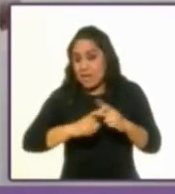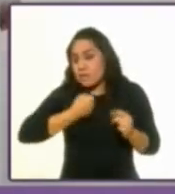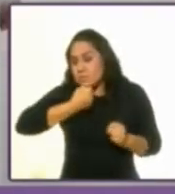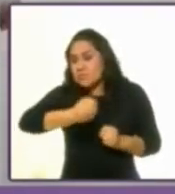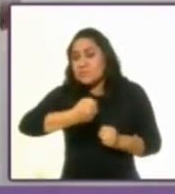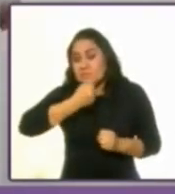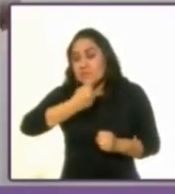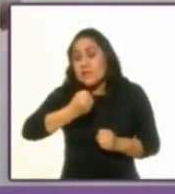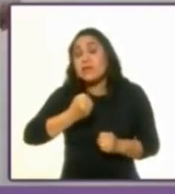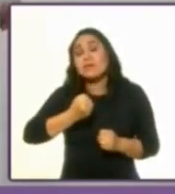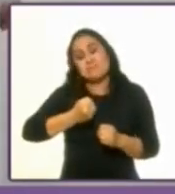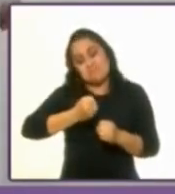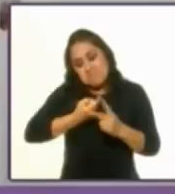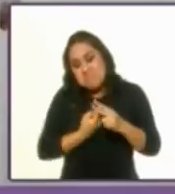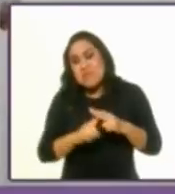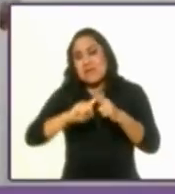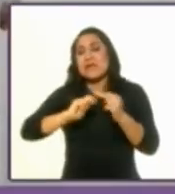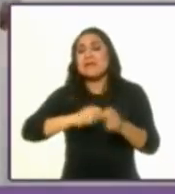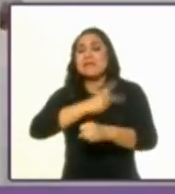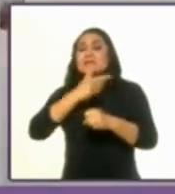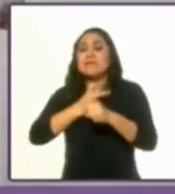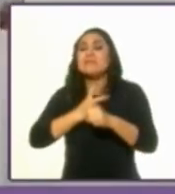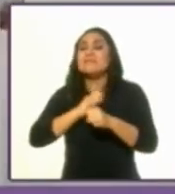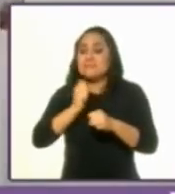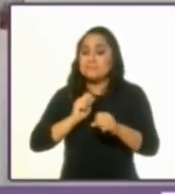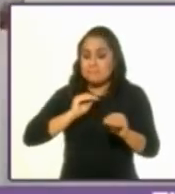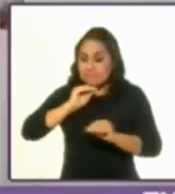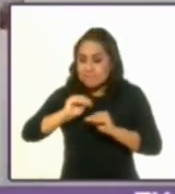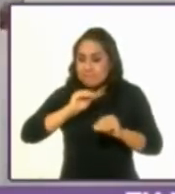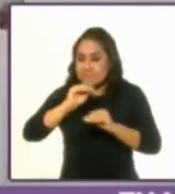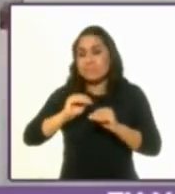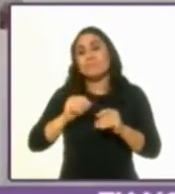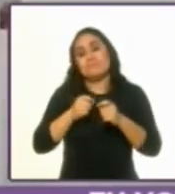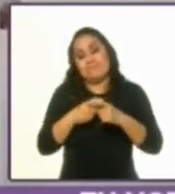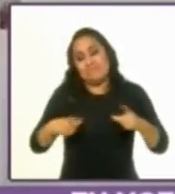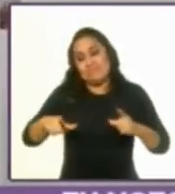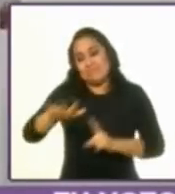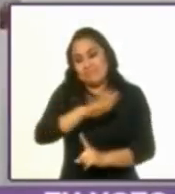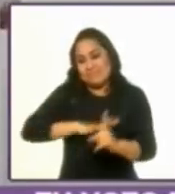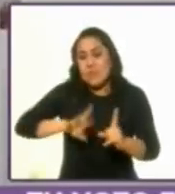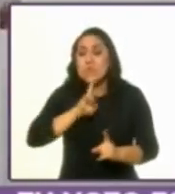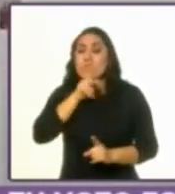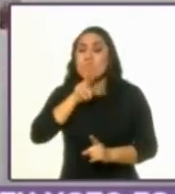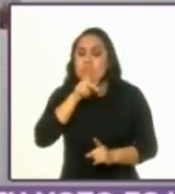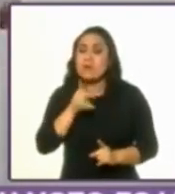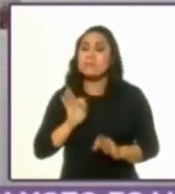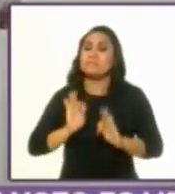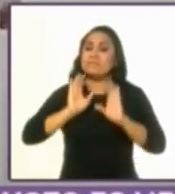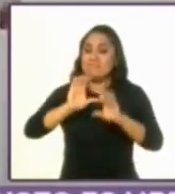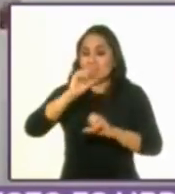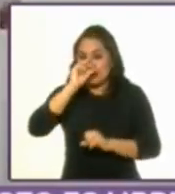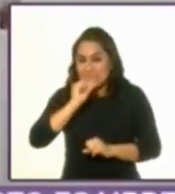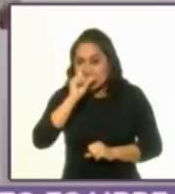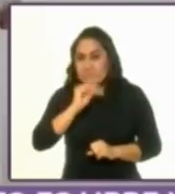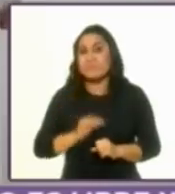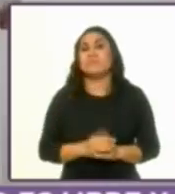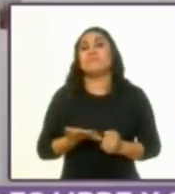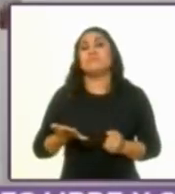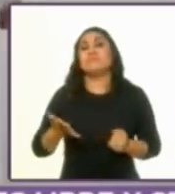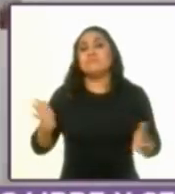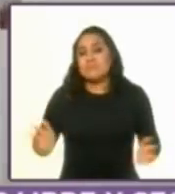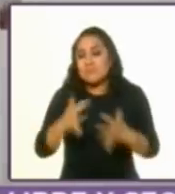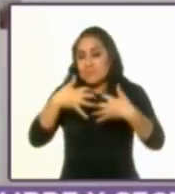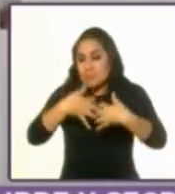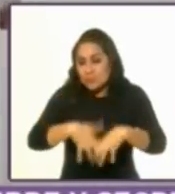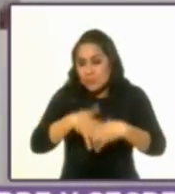de los subtemas crecimiento y desarrollo empleo y falta de oportunidades fomento empresarial y vocación